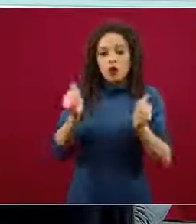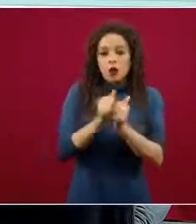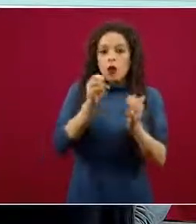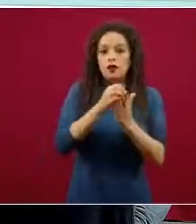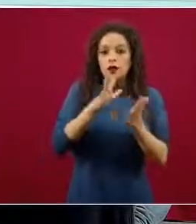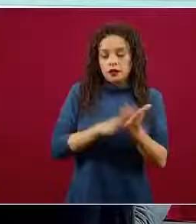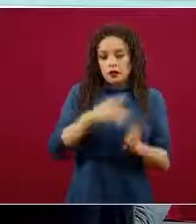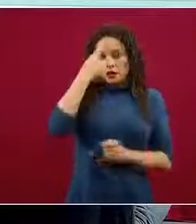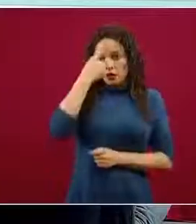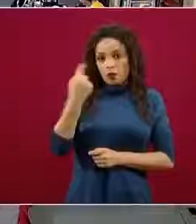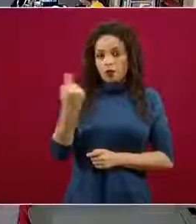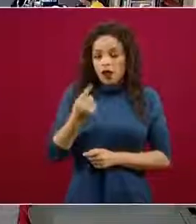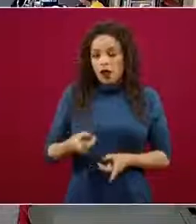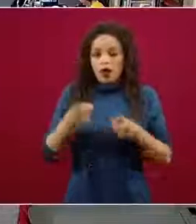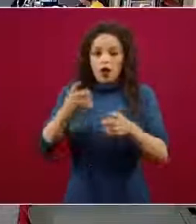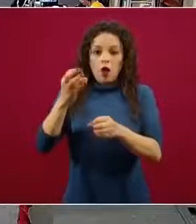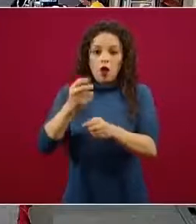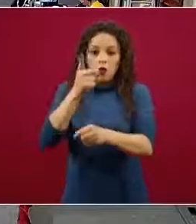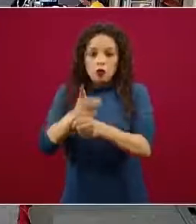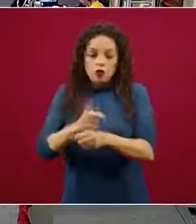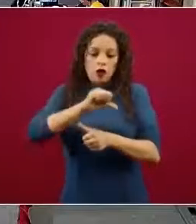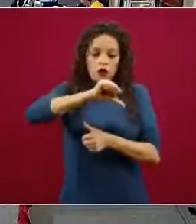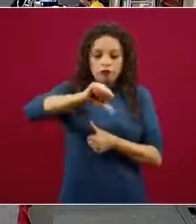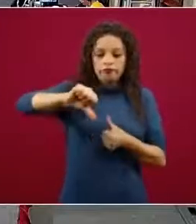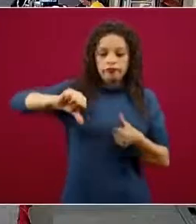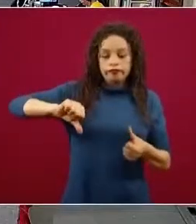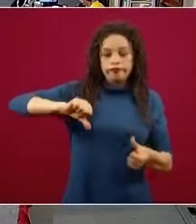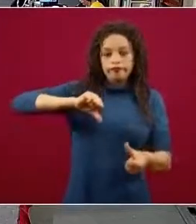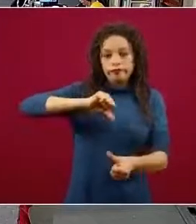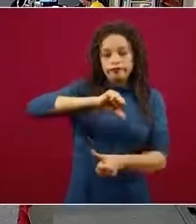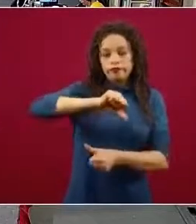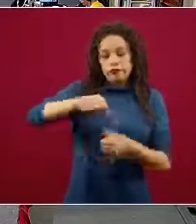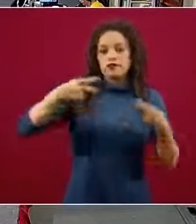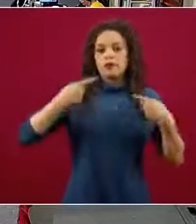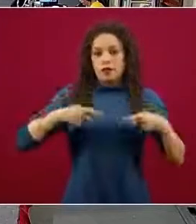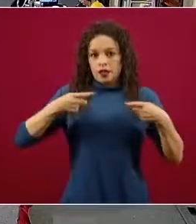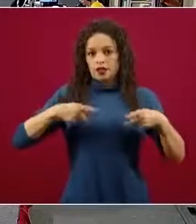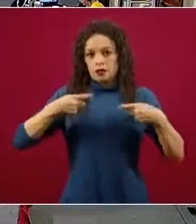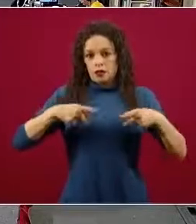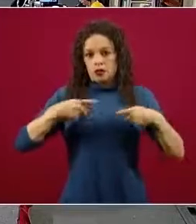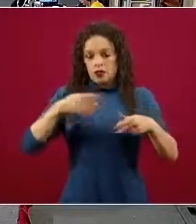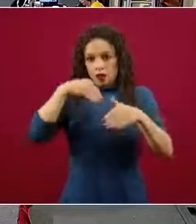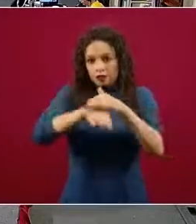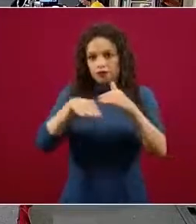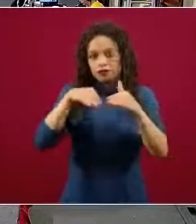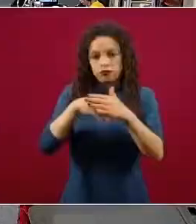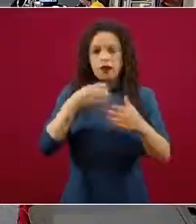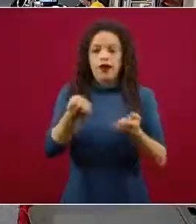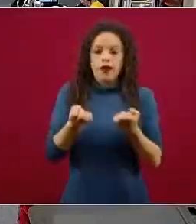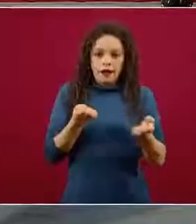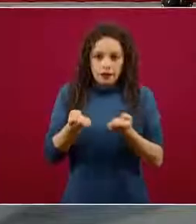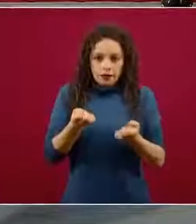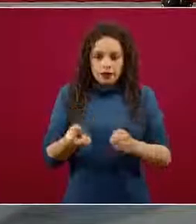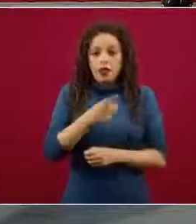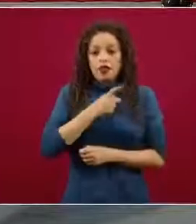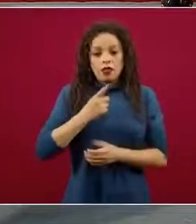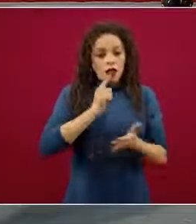dejando oportunidad e intercambiando de personas, llevando su